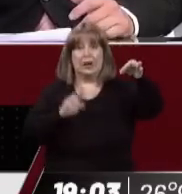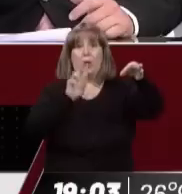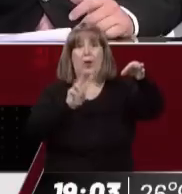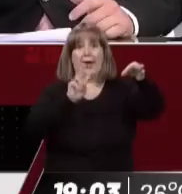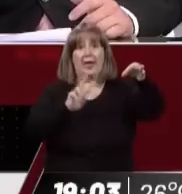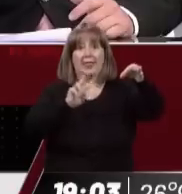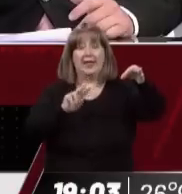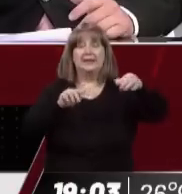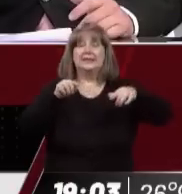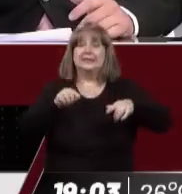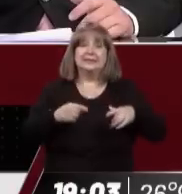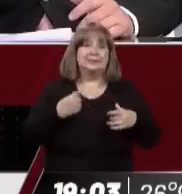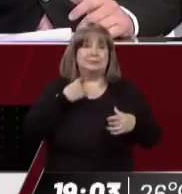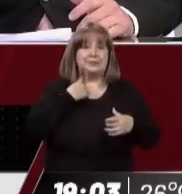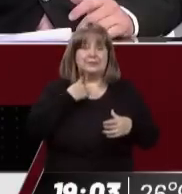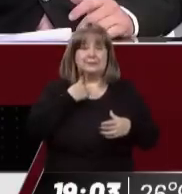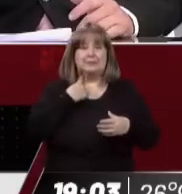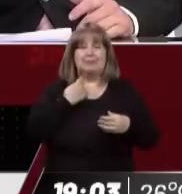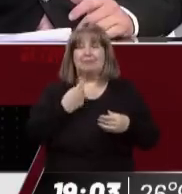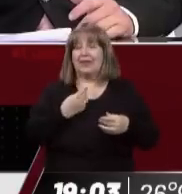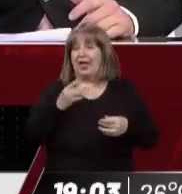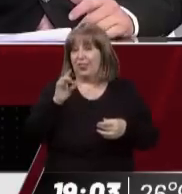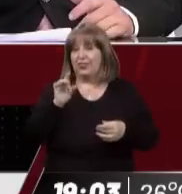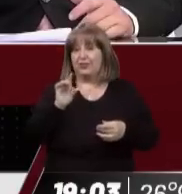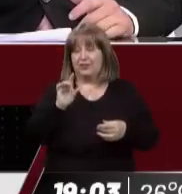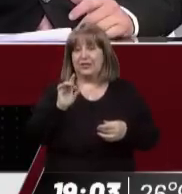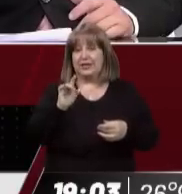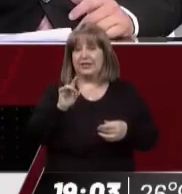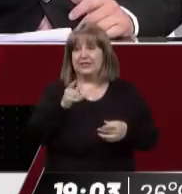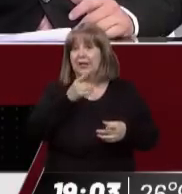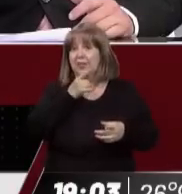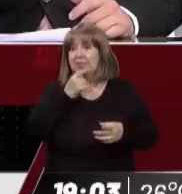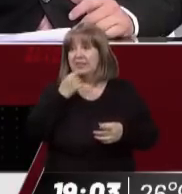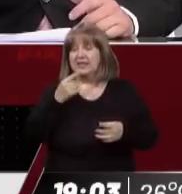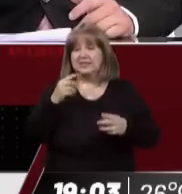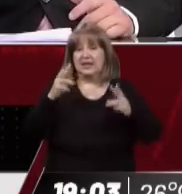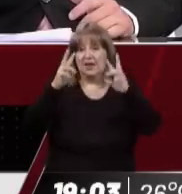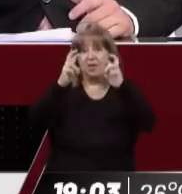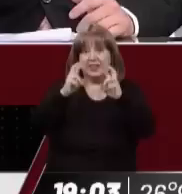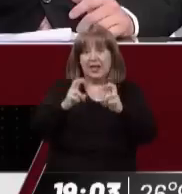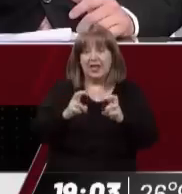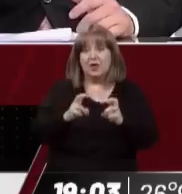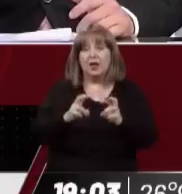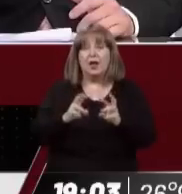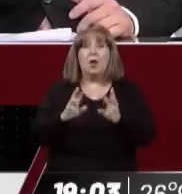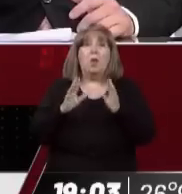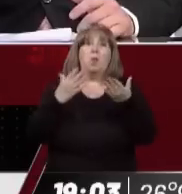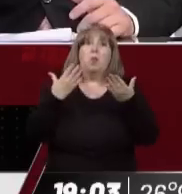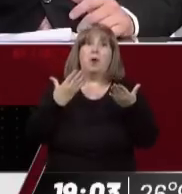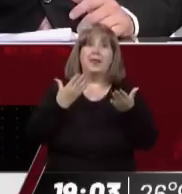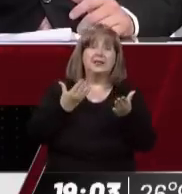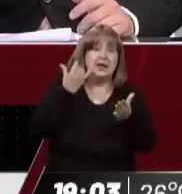va a estar difícil no se dice que sea imposible o al menos los investigadores tienen una esperanza de poder recuperar